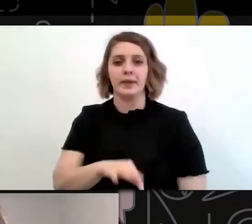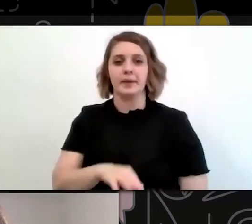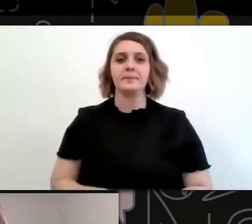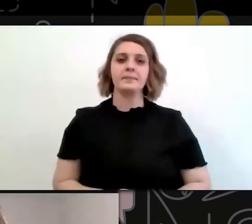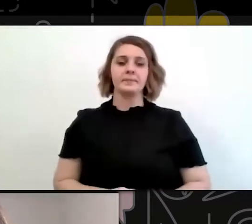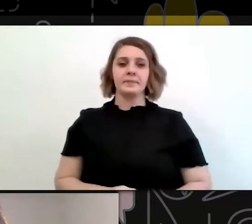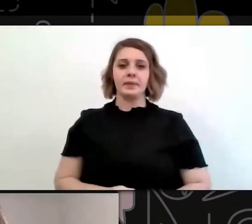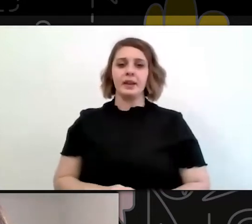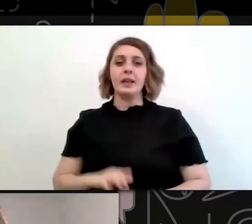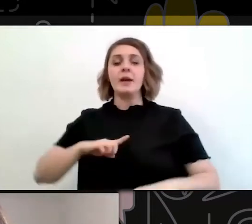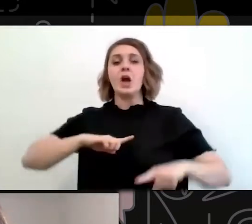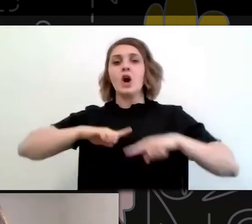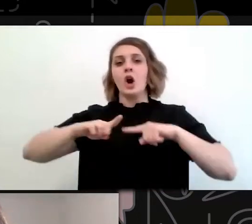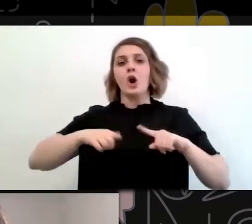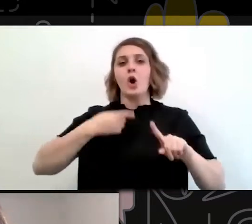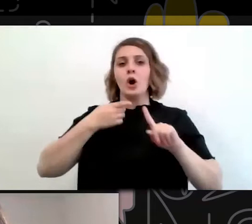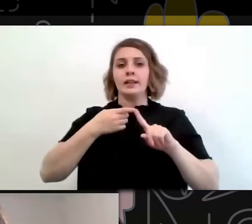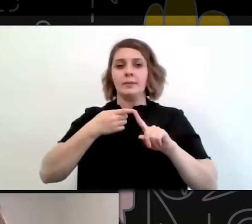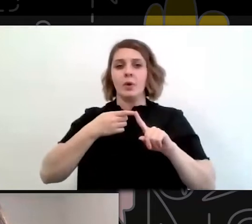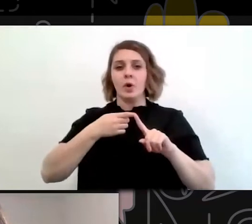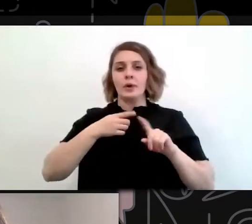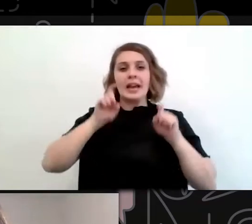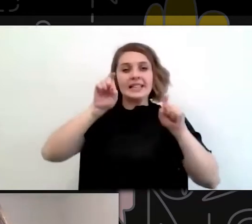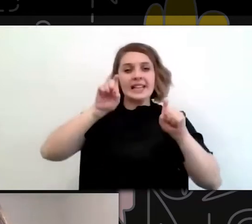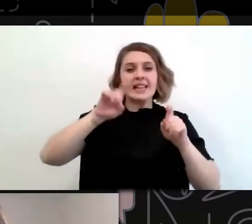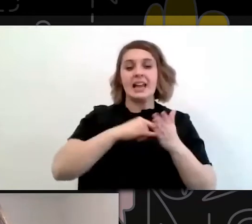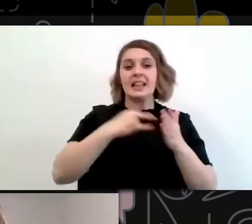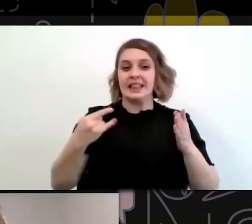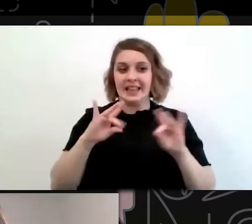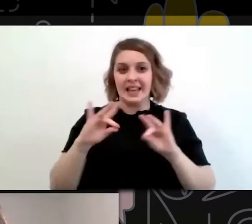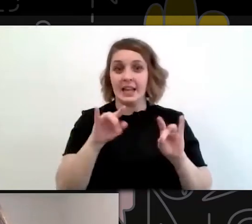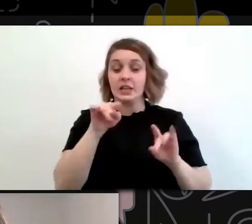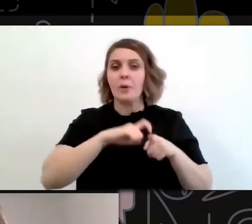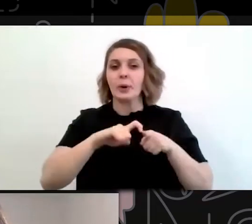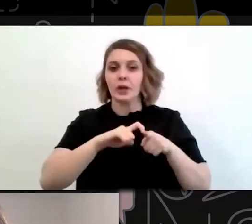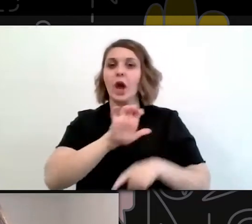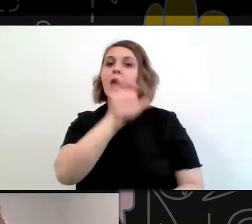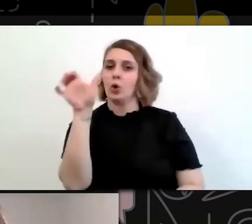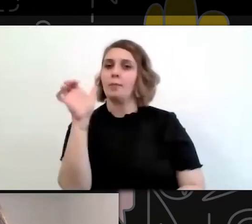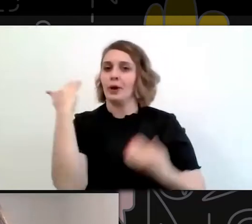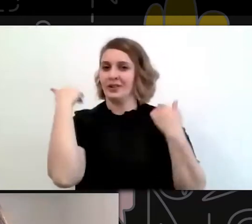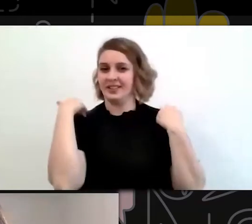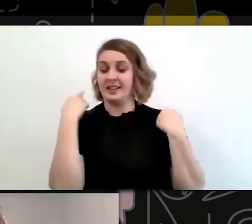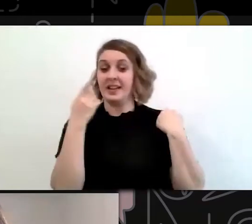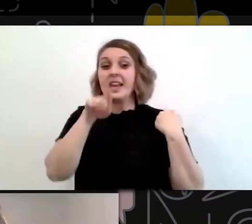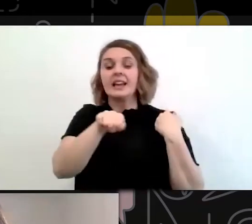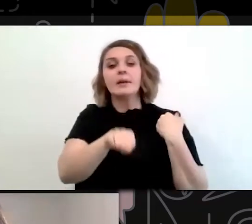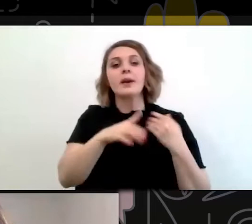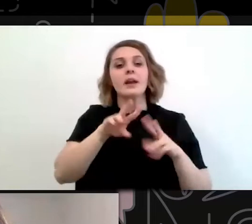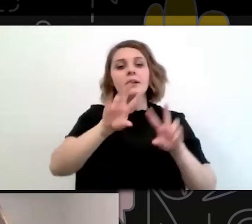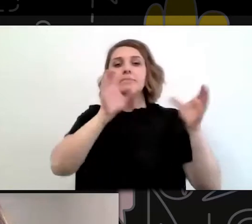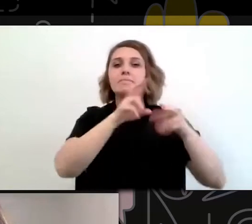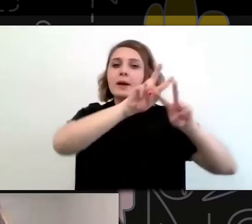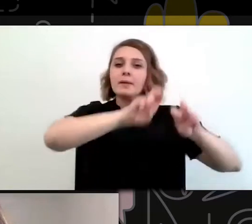para mejorar la alfabetización digital. Este es un proyecto de carácter europeo y forma parte del grupo de investigación